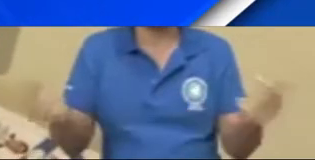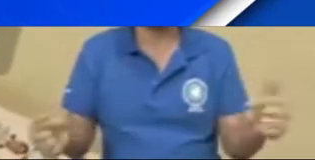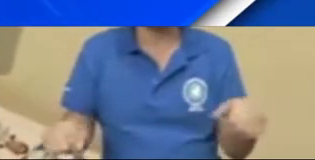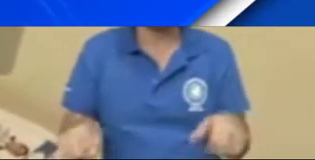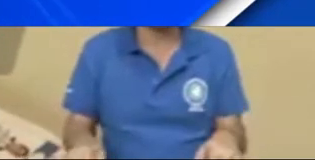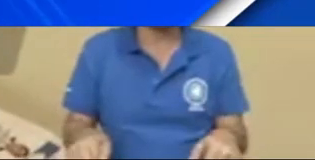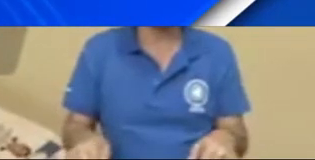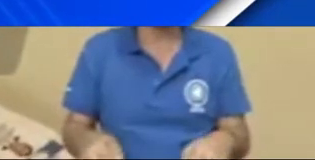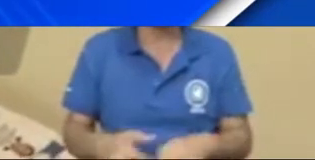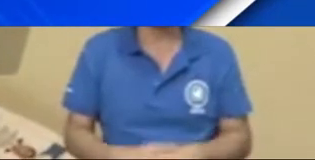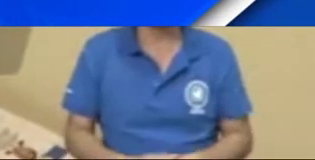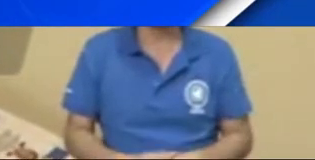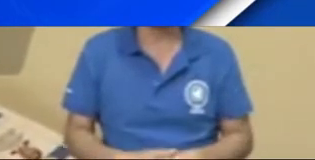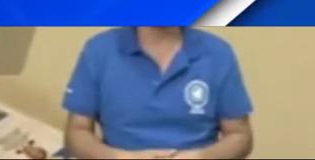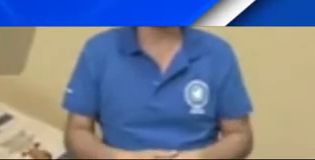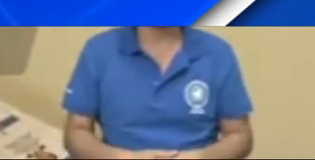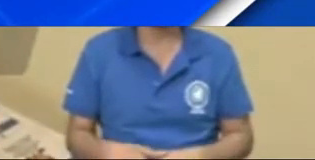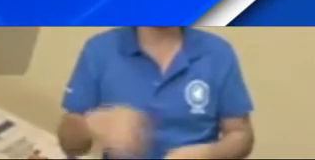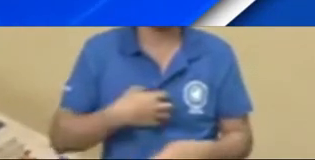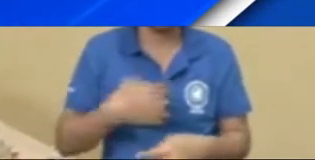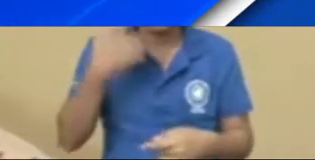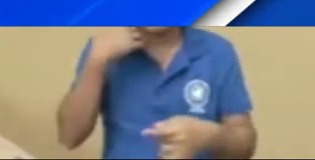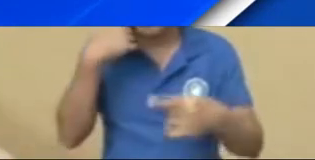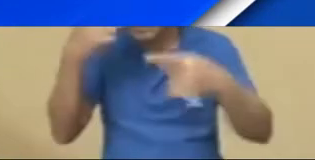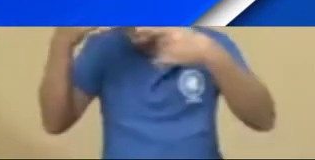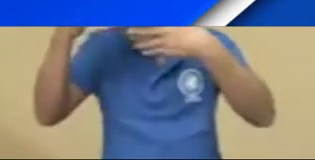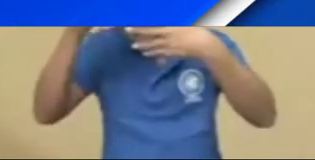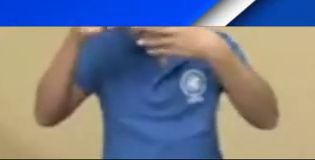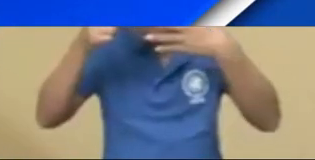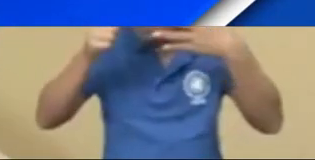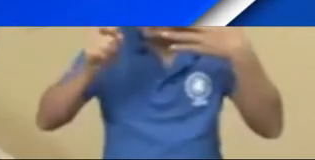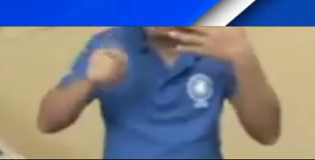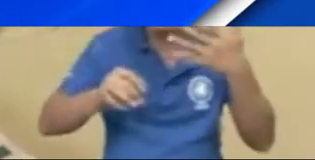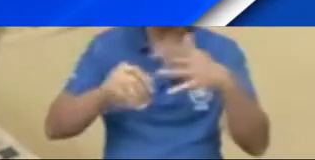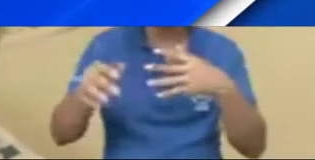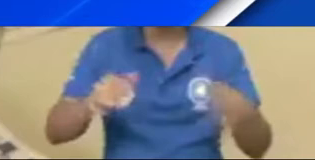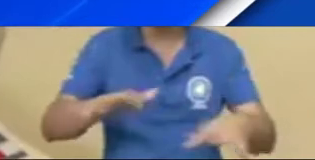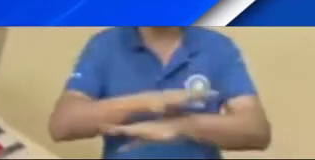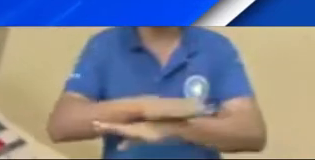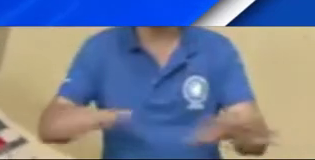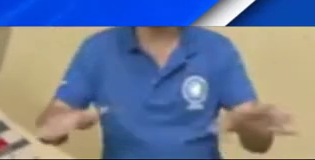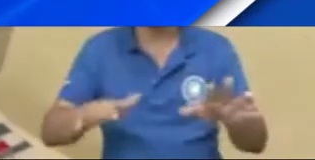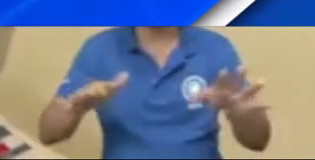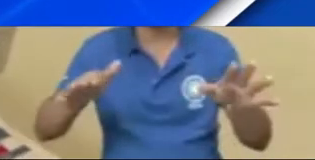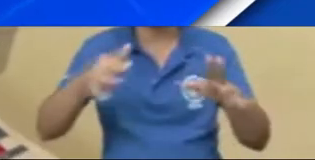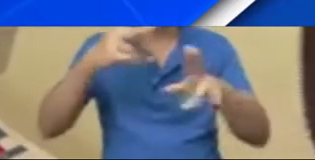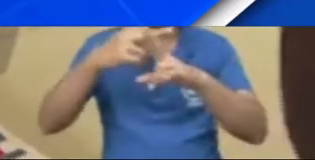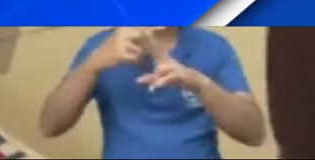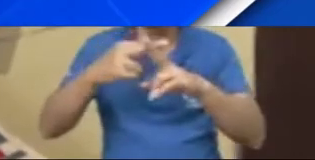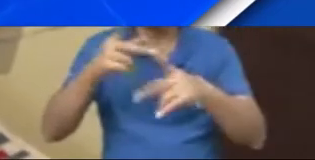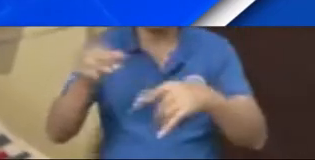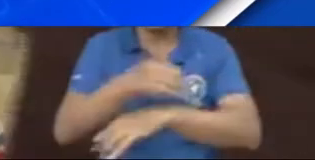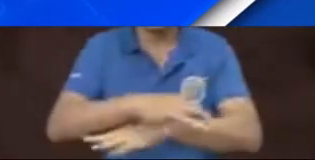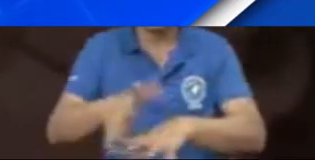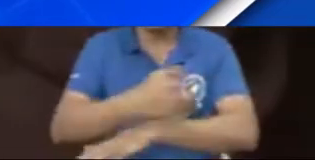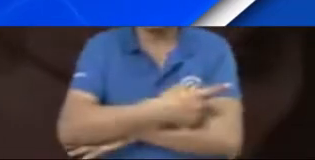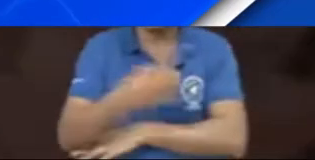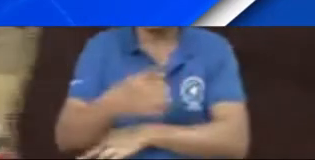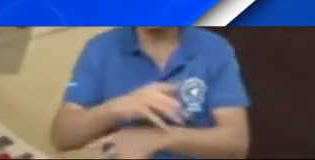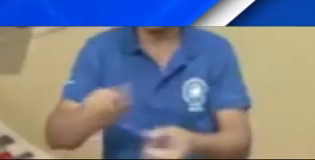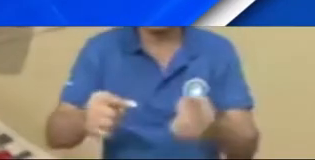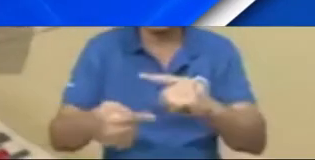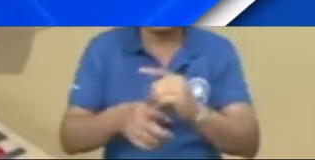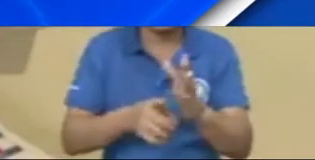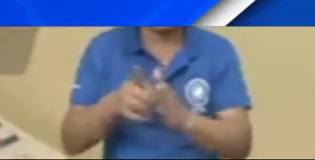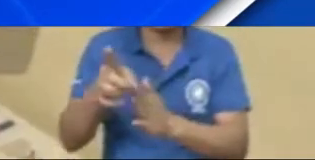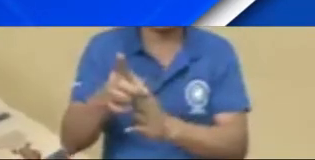ahorita en esa etapa de la verificación, que es el cierre del padrón y el último día para hacer nuestro cambio